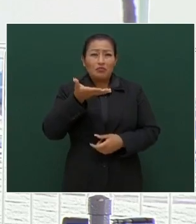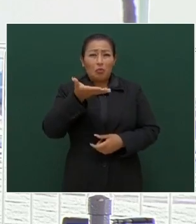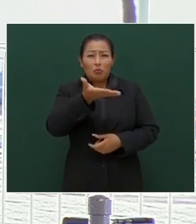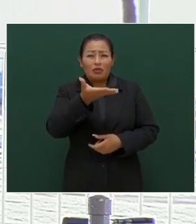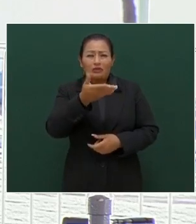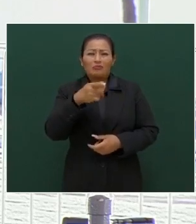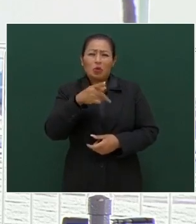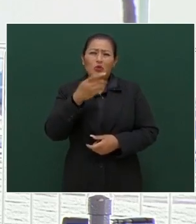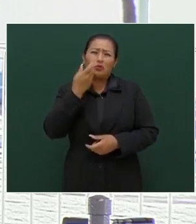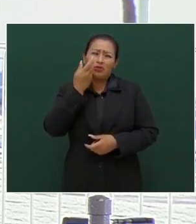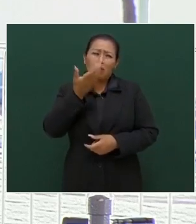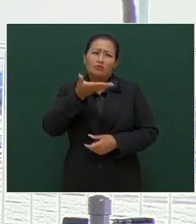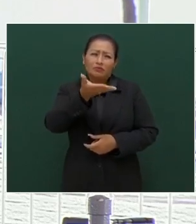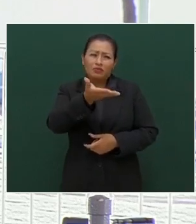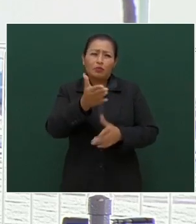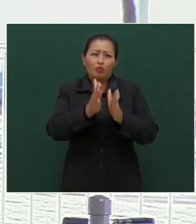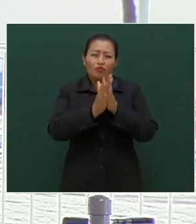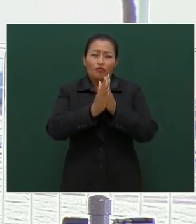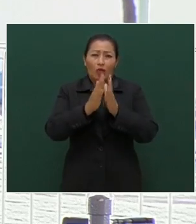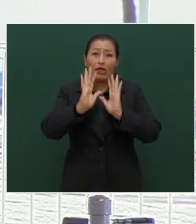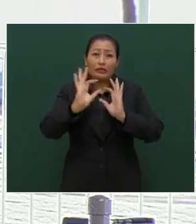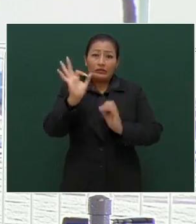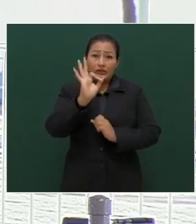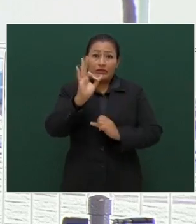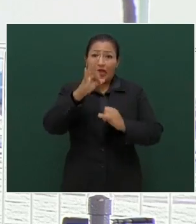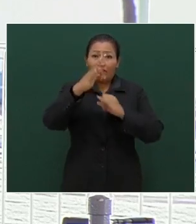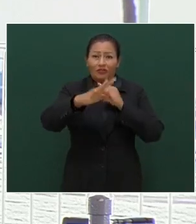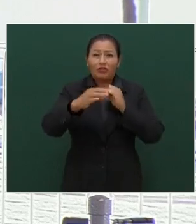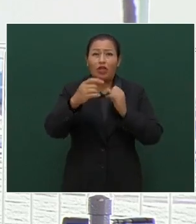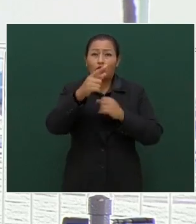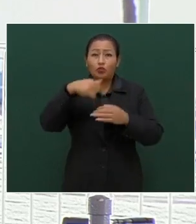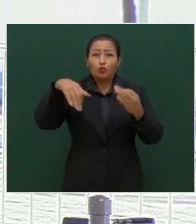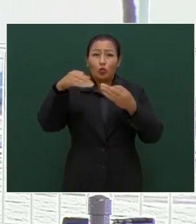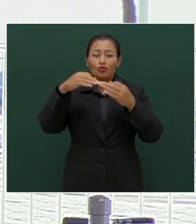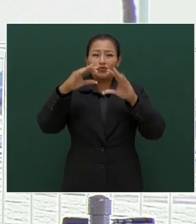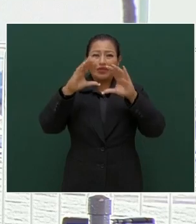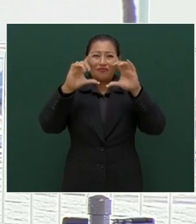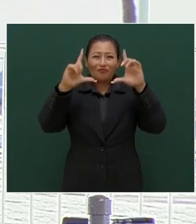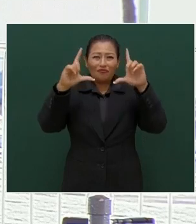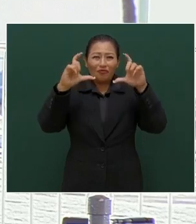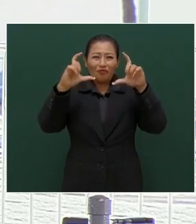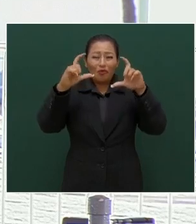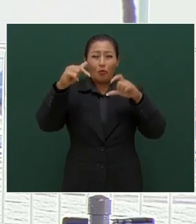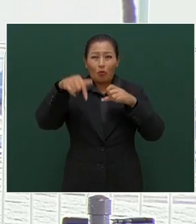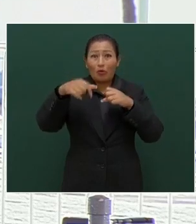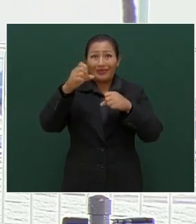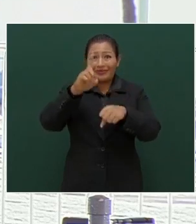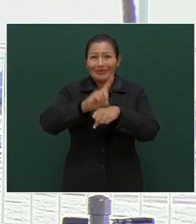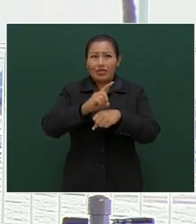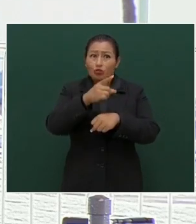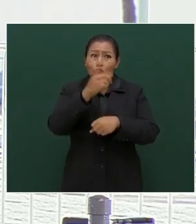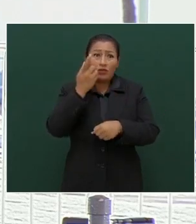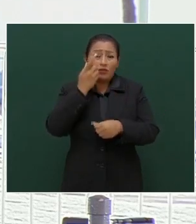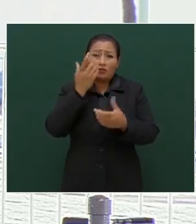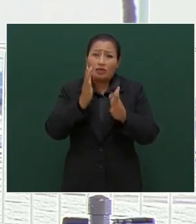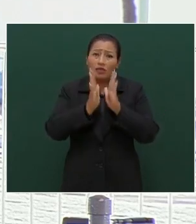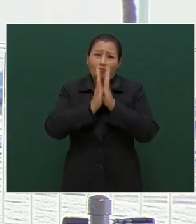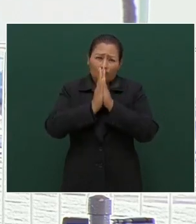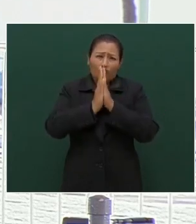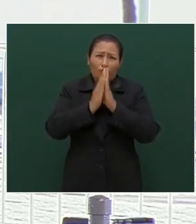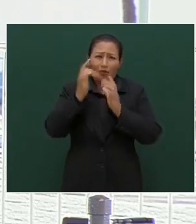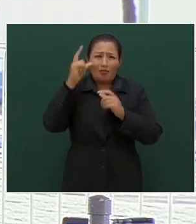con ánimo de hacerle una petición especial, a ver si al final nos permite tomarnos una foto con usted para conmemorar la ocasión. Digo, los que quieran, por supuesto,